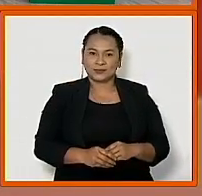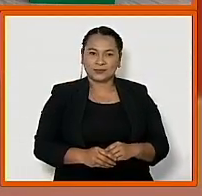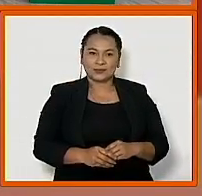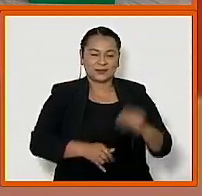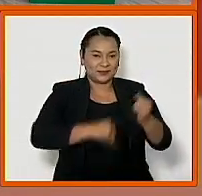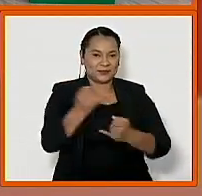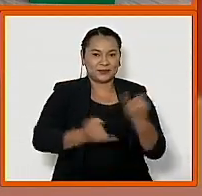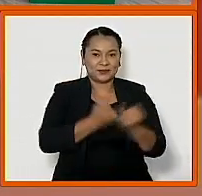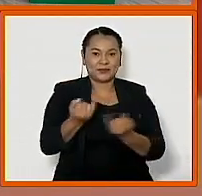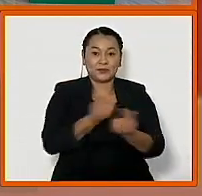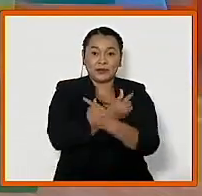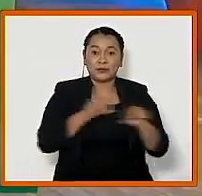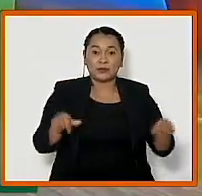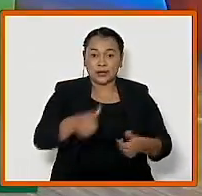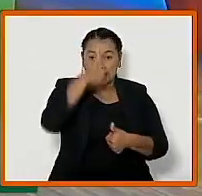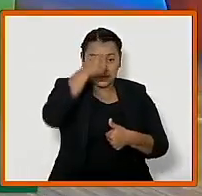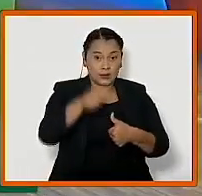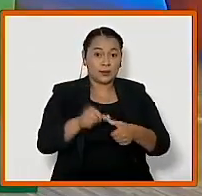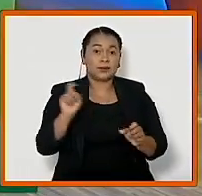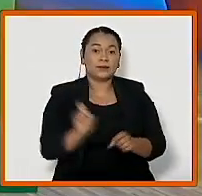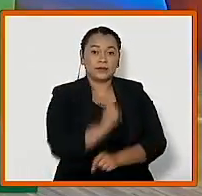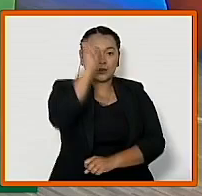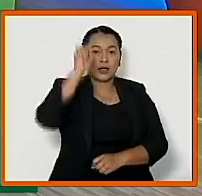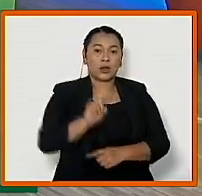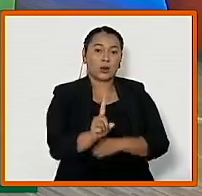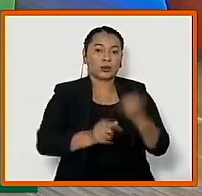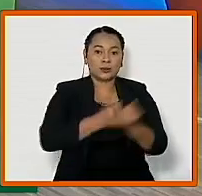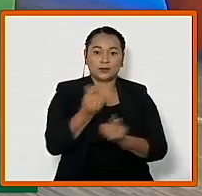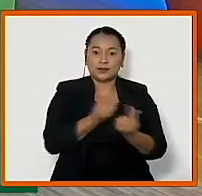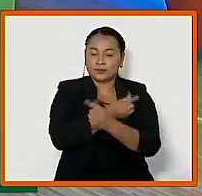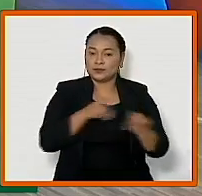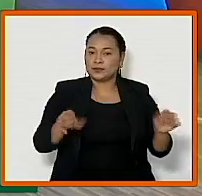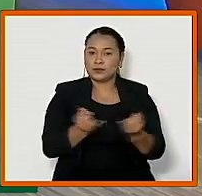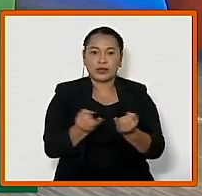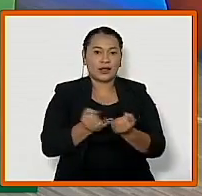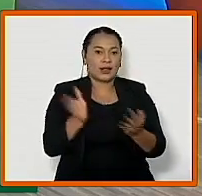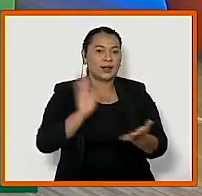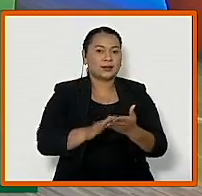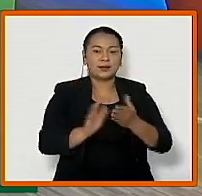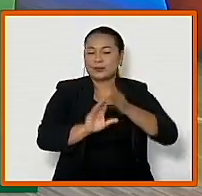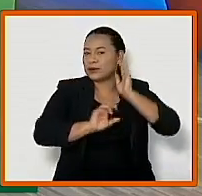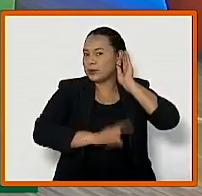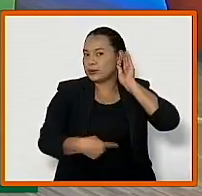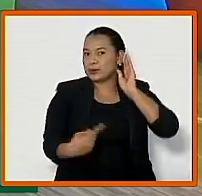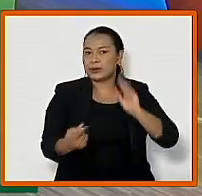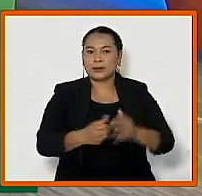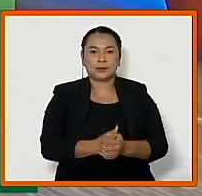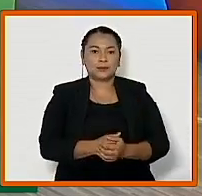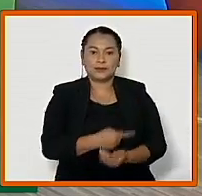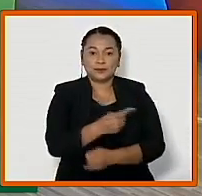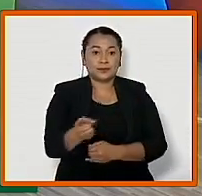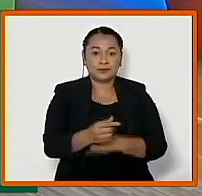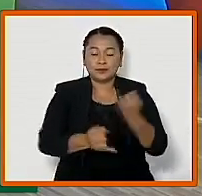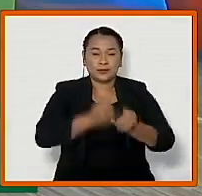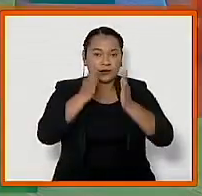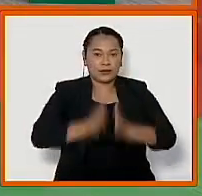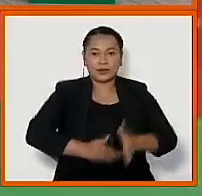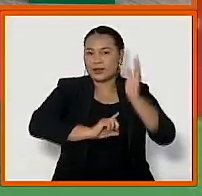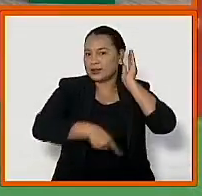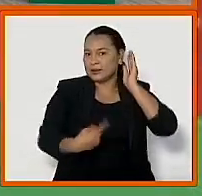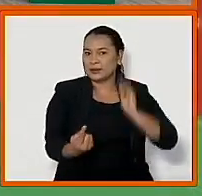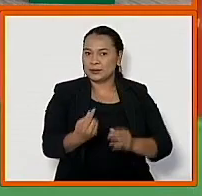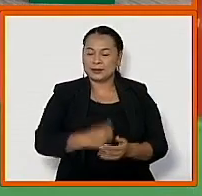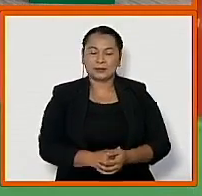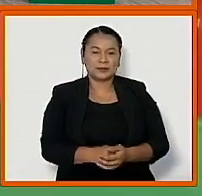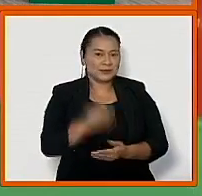Jugada gratis. Recuerda, tienes una jugada gratis equivalente al mismo monto invertido en diaria. Si sos parte de nuestros jugadores para más 1, el número afortunado